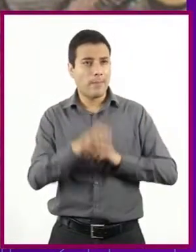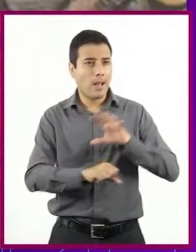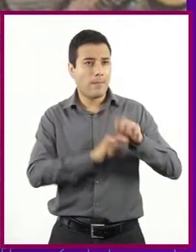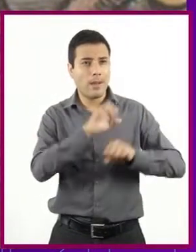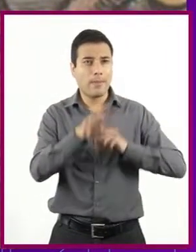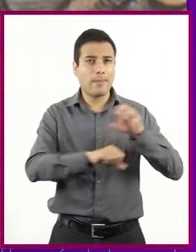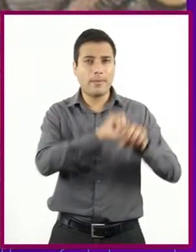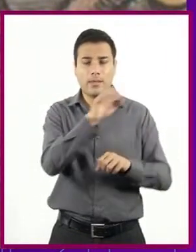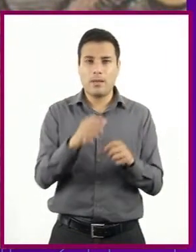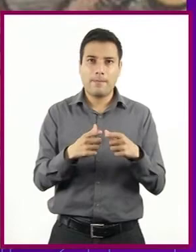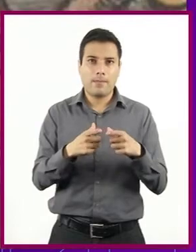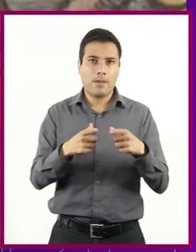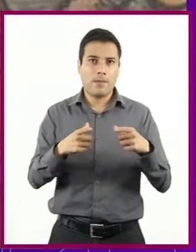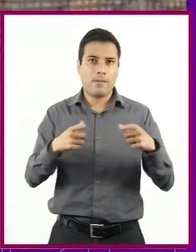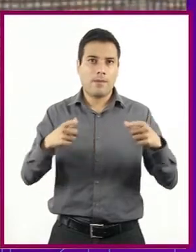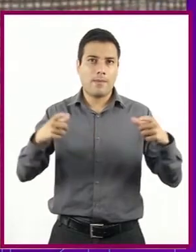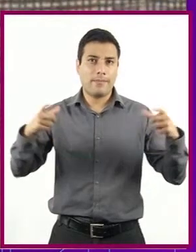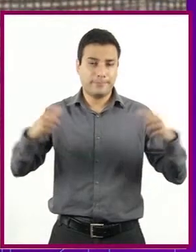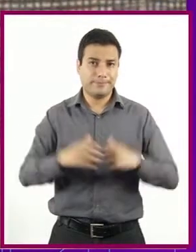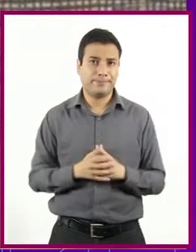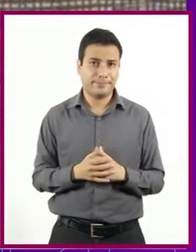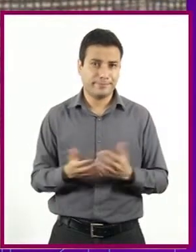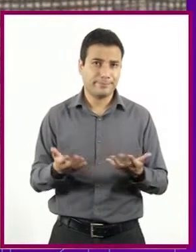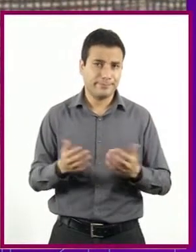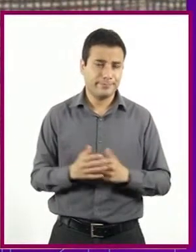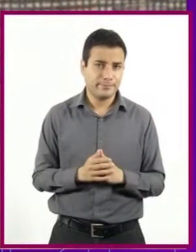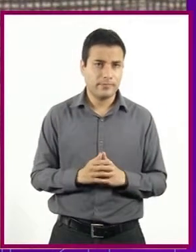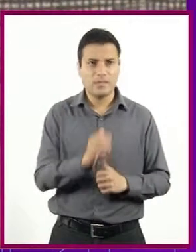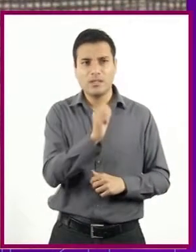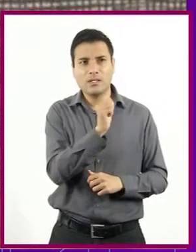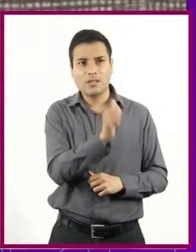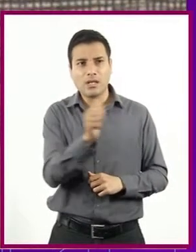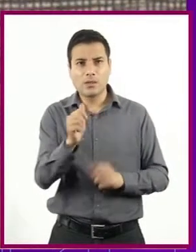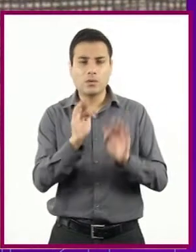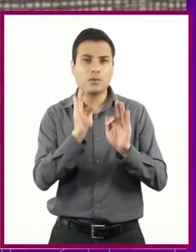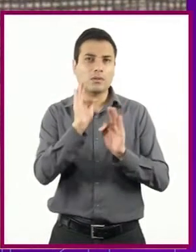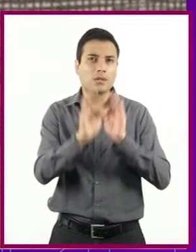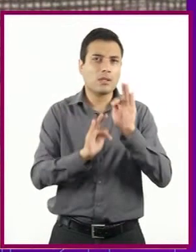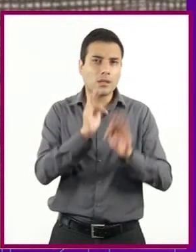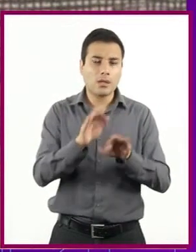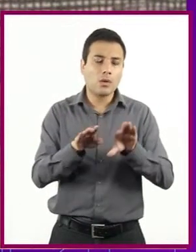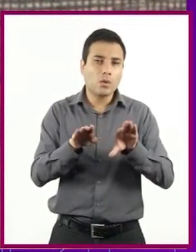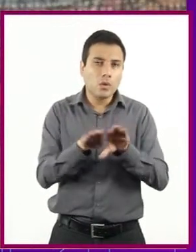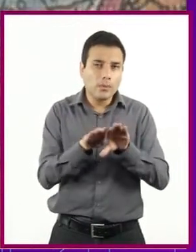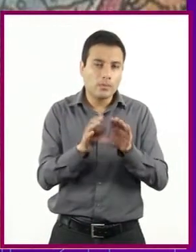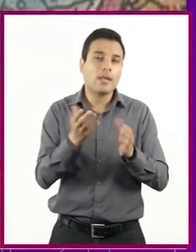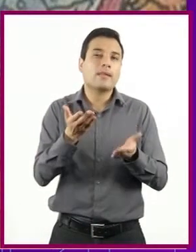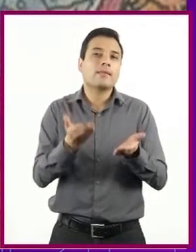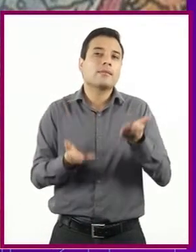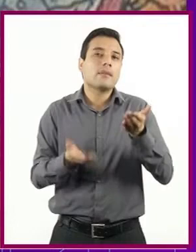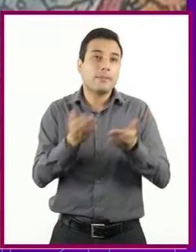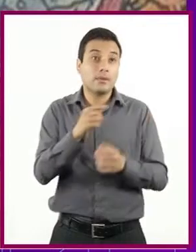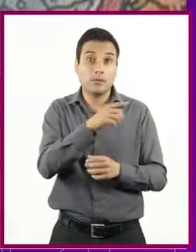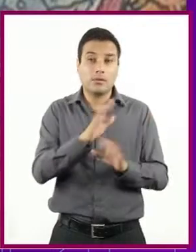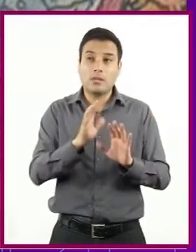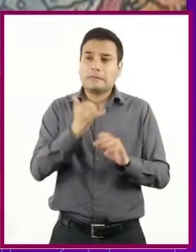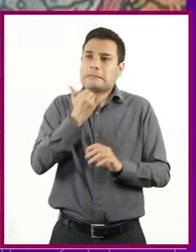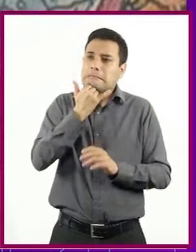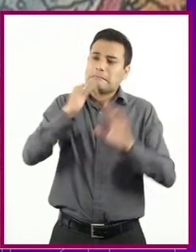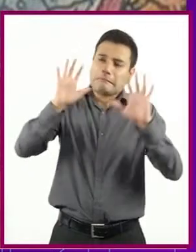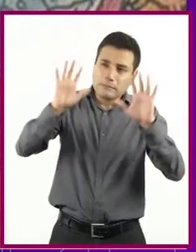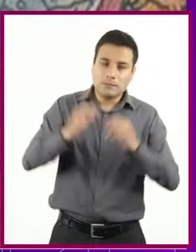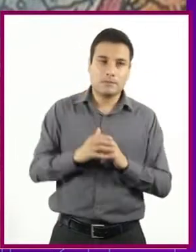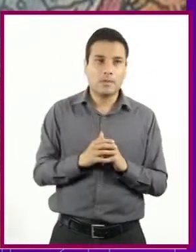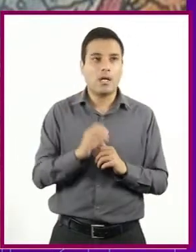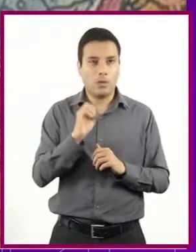crecer. El trato que se le daba a cada uno dependía de la resistencia presentada. Si se rendían, eran